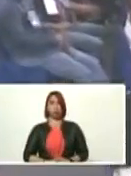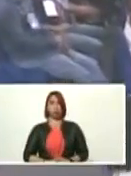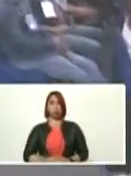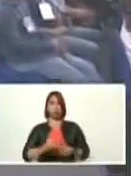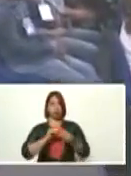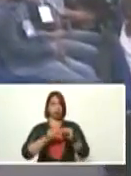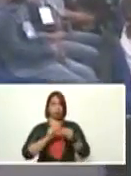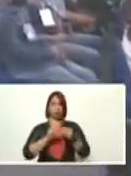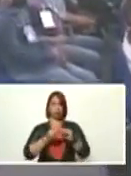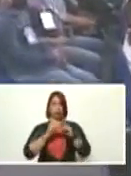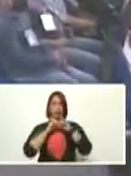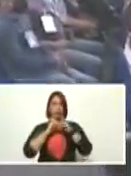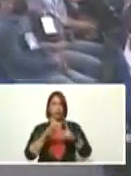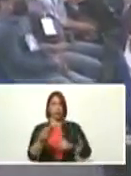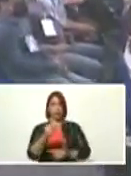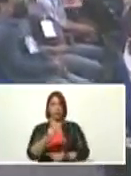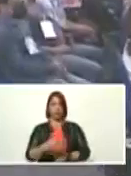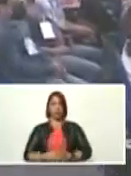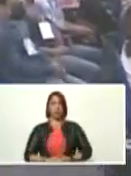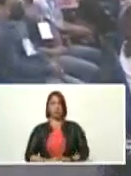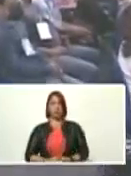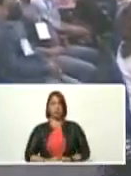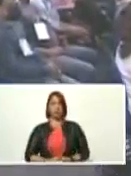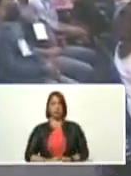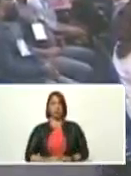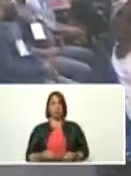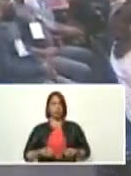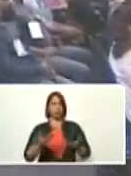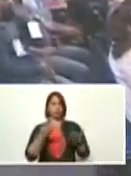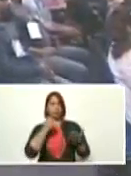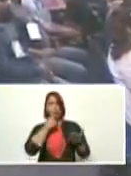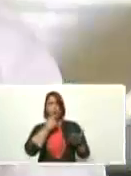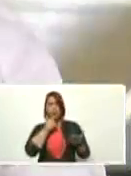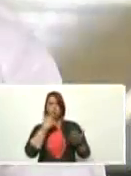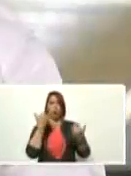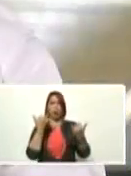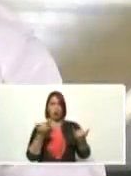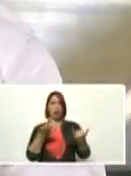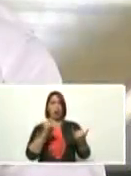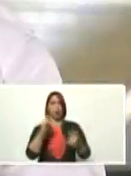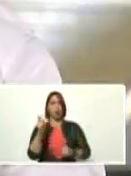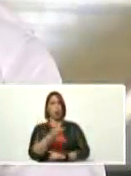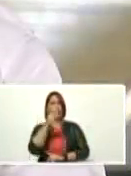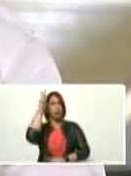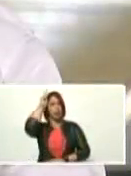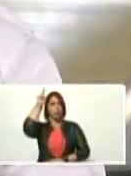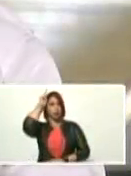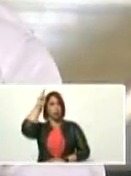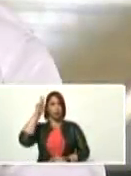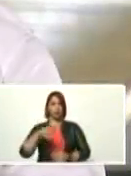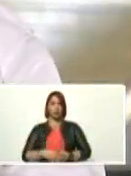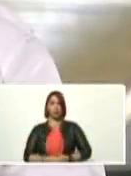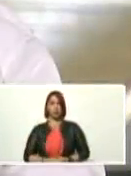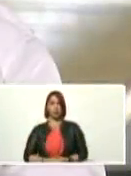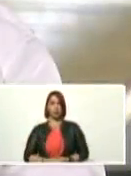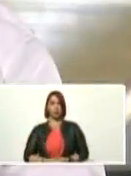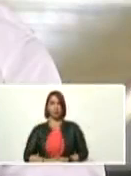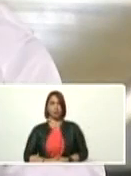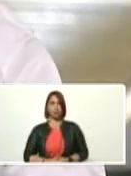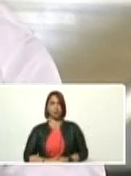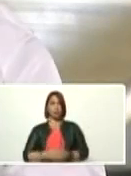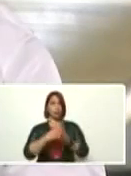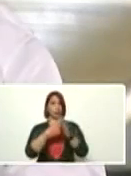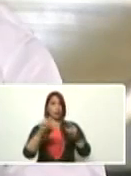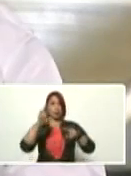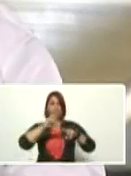Arreglamos la autopista aún más, la pusimos bella, y ahora está Guaycaipuro y todos